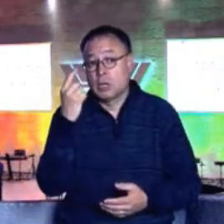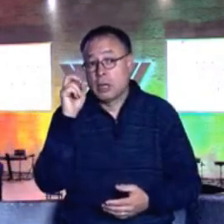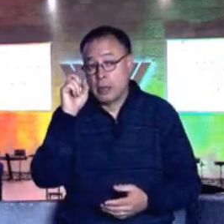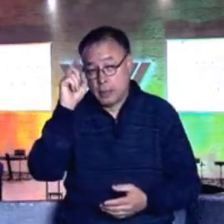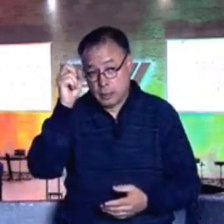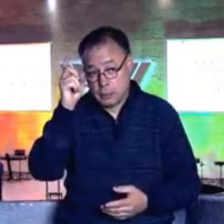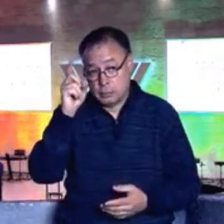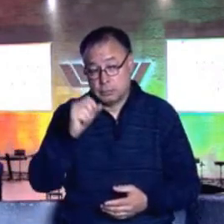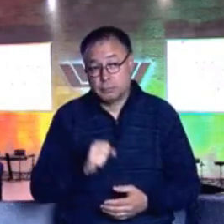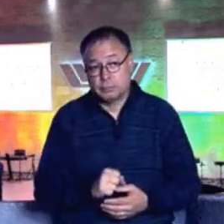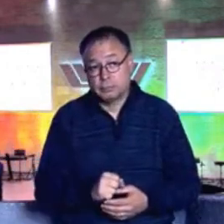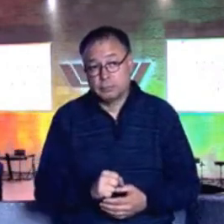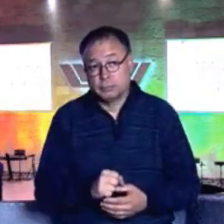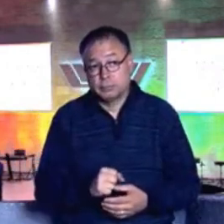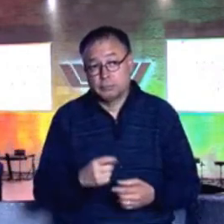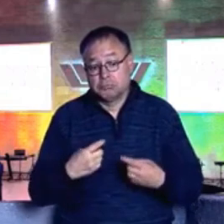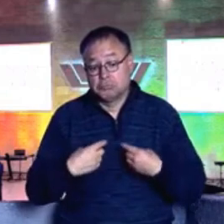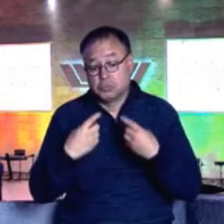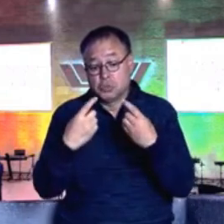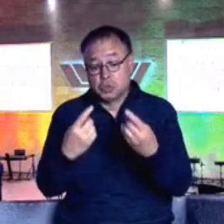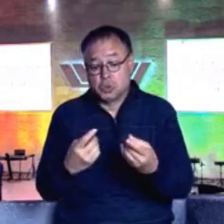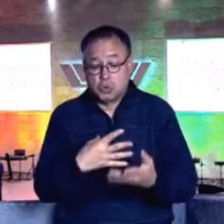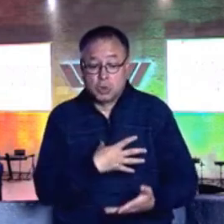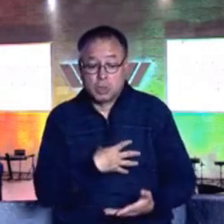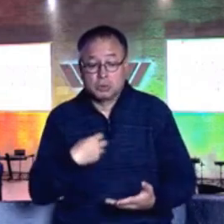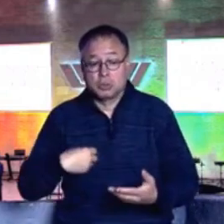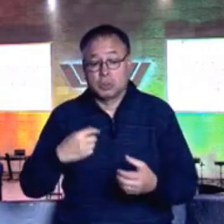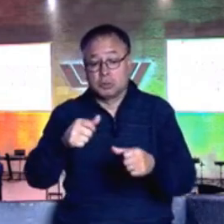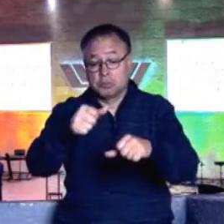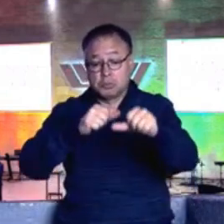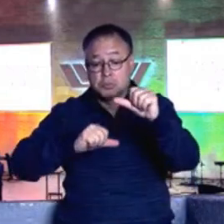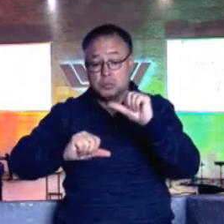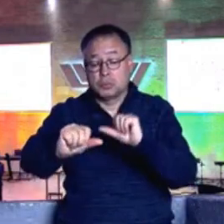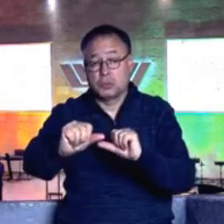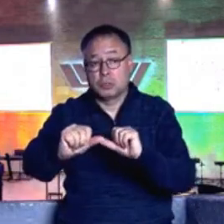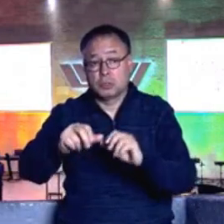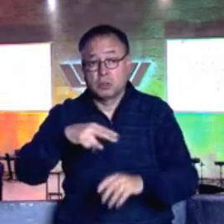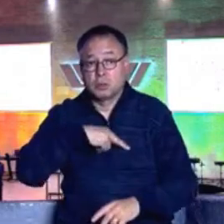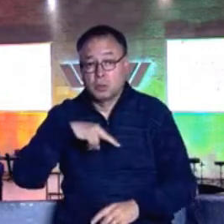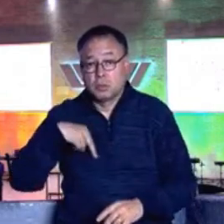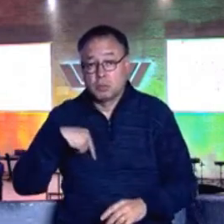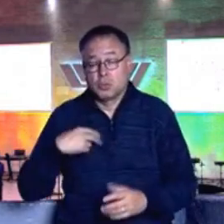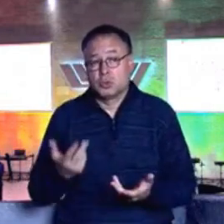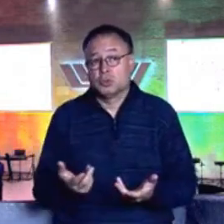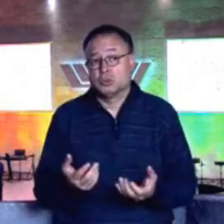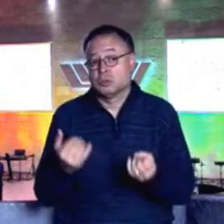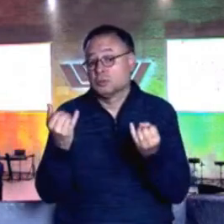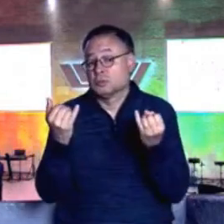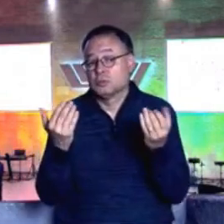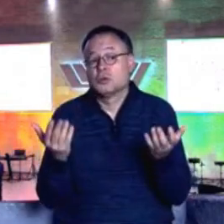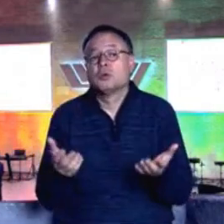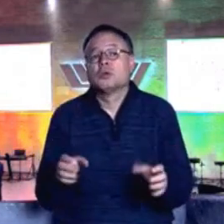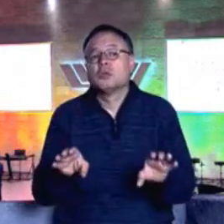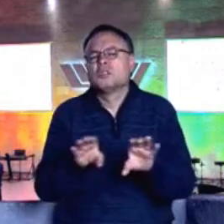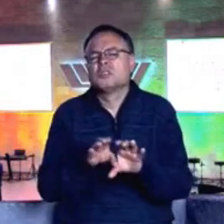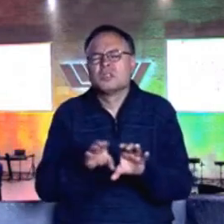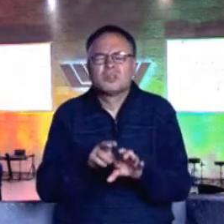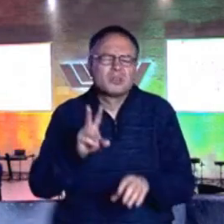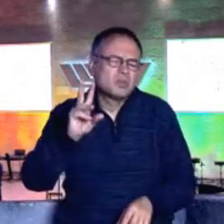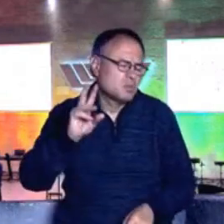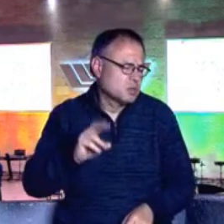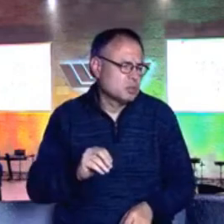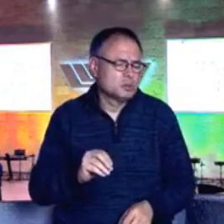hijo sino que lo entregó por todos nosotros Cómo no nos dará también con él todas las